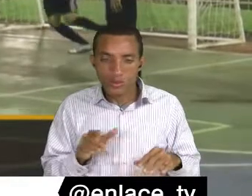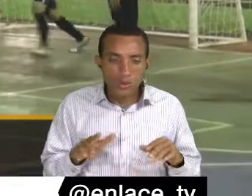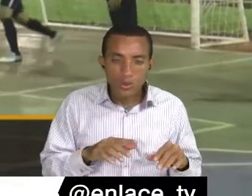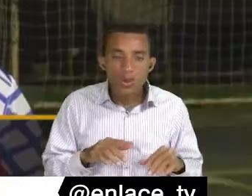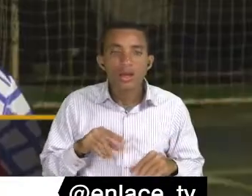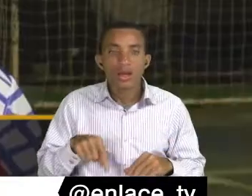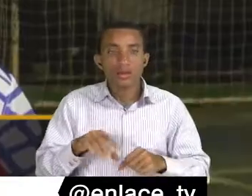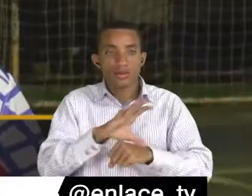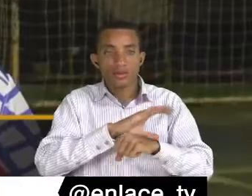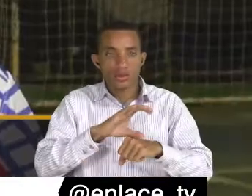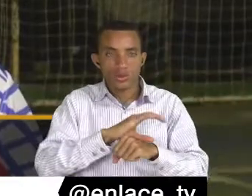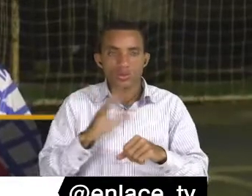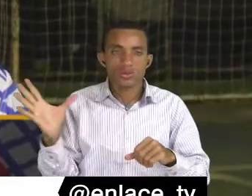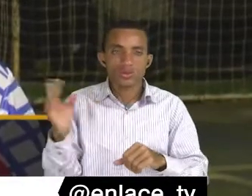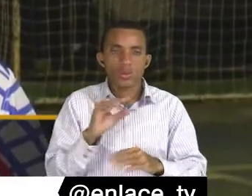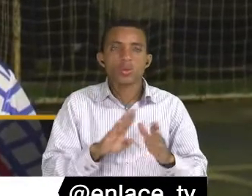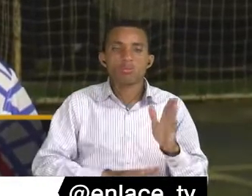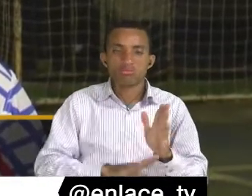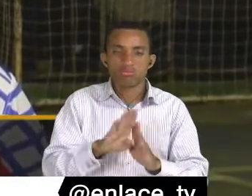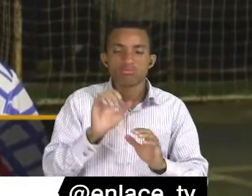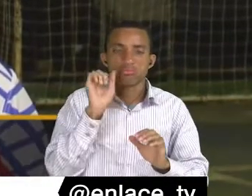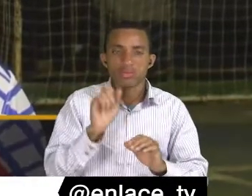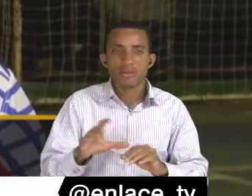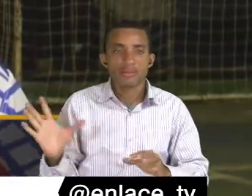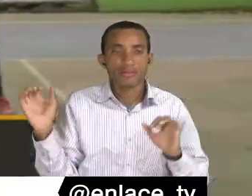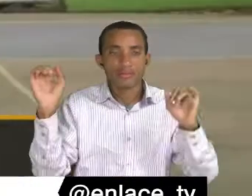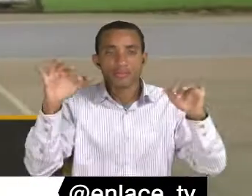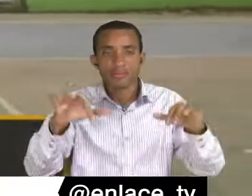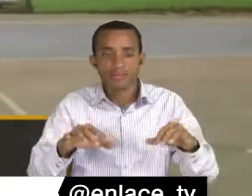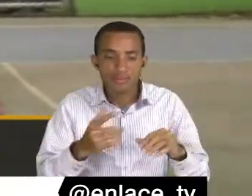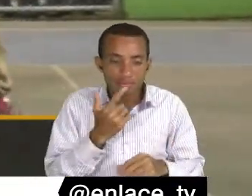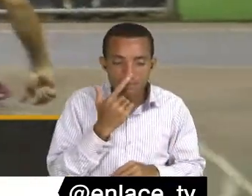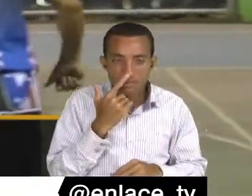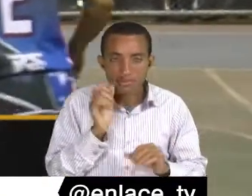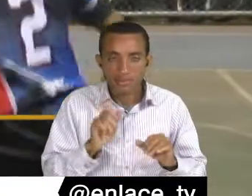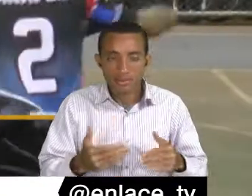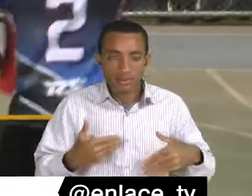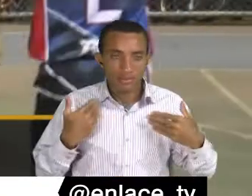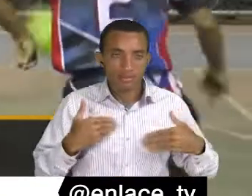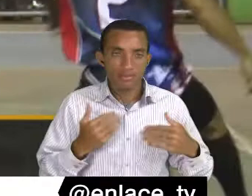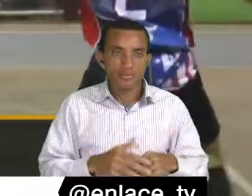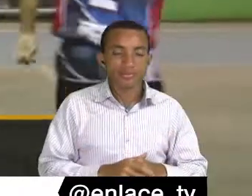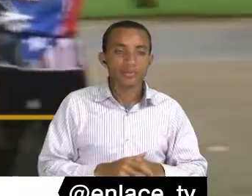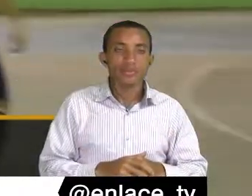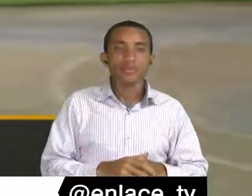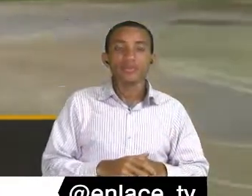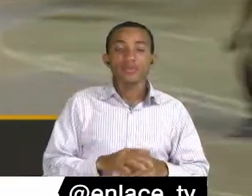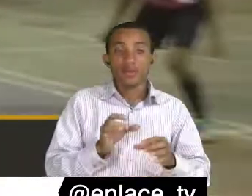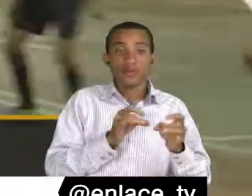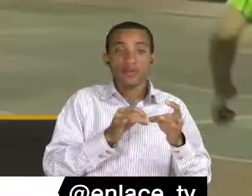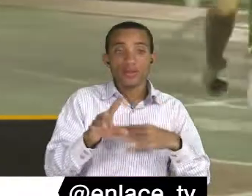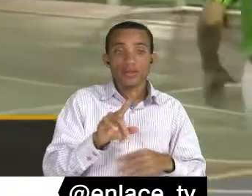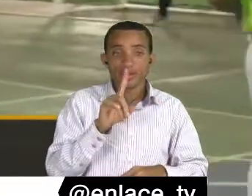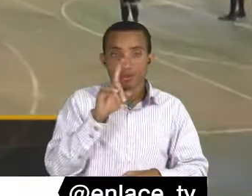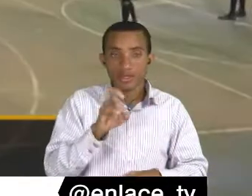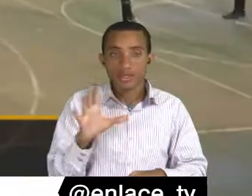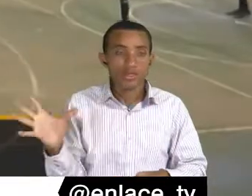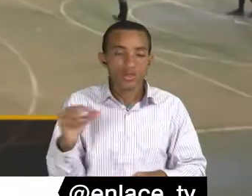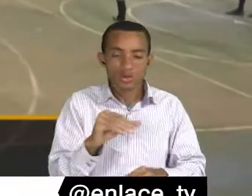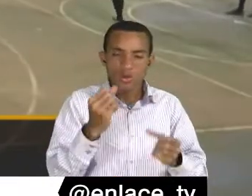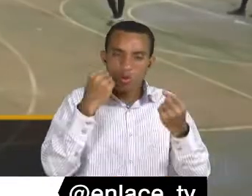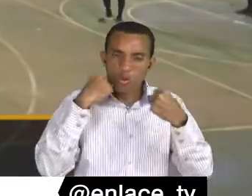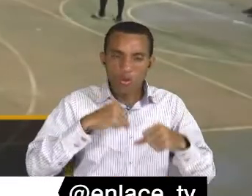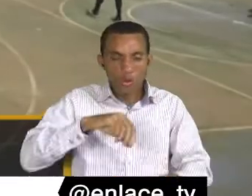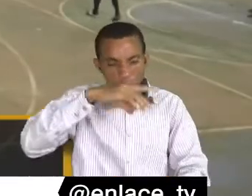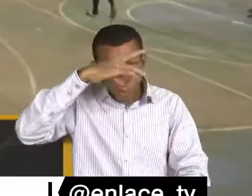hay un muy buen nivel de este deporte y esperamos que la gente se acerque para que lo pueda disfrutar. Para la sexta fecha se espera que los equipos la den toda en la cancha y